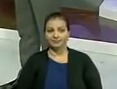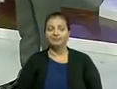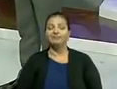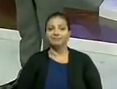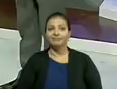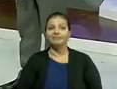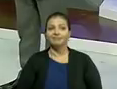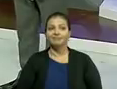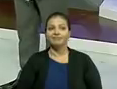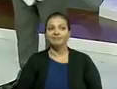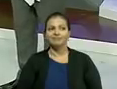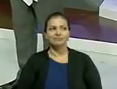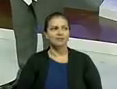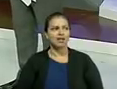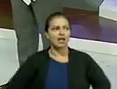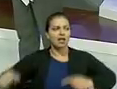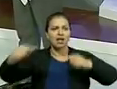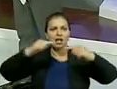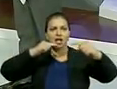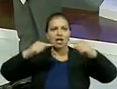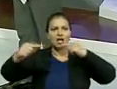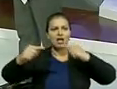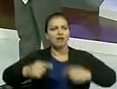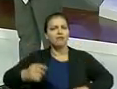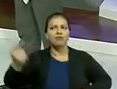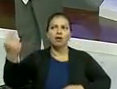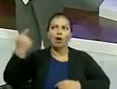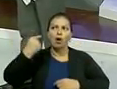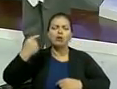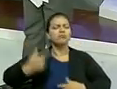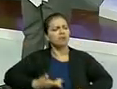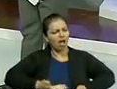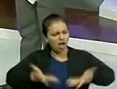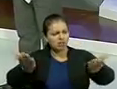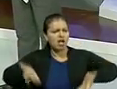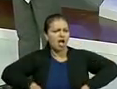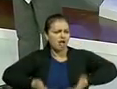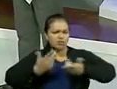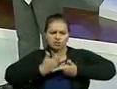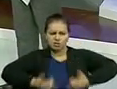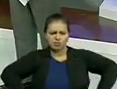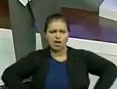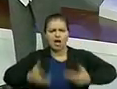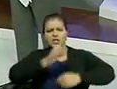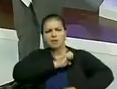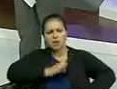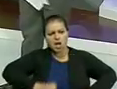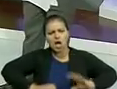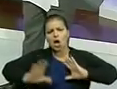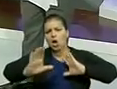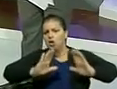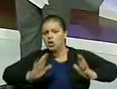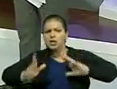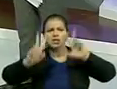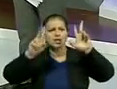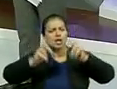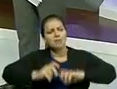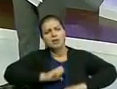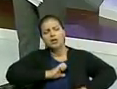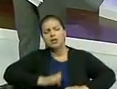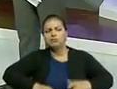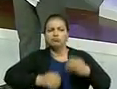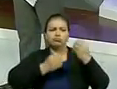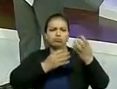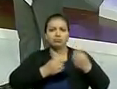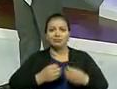Claro. Si escucha, dice el productor que sigan hablando de Melé. Además, bien ganado el partido. Sí, señor. Solo yo me pregunto,